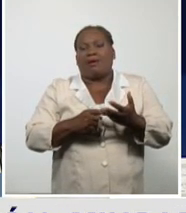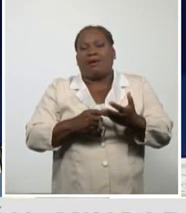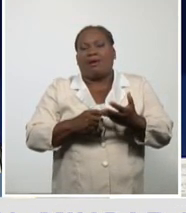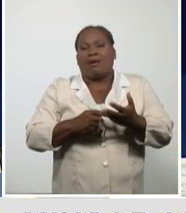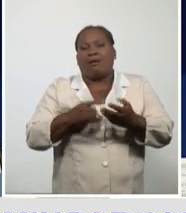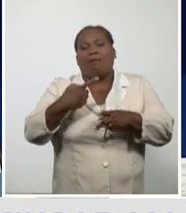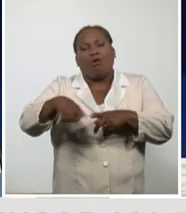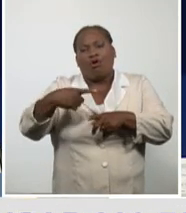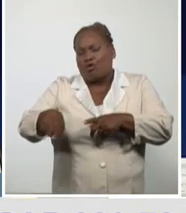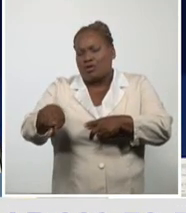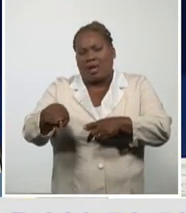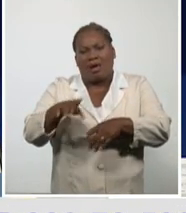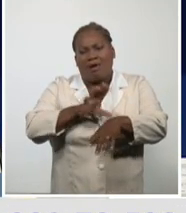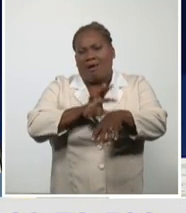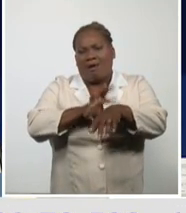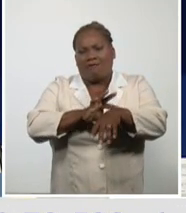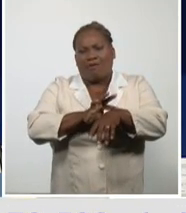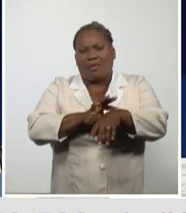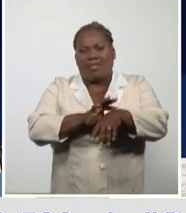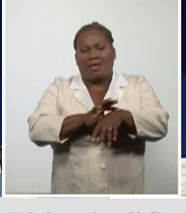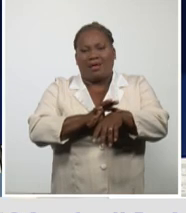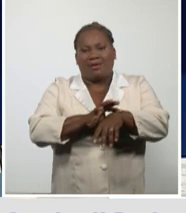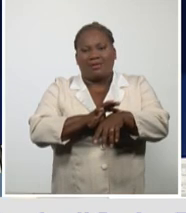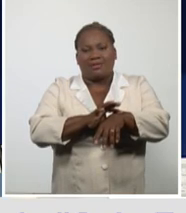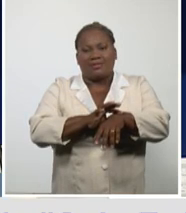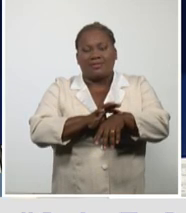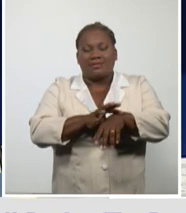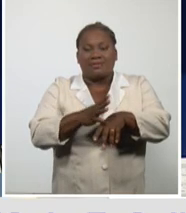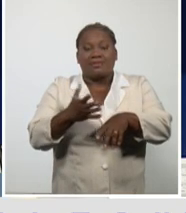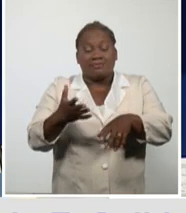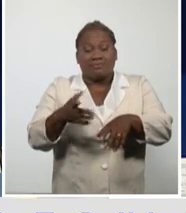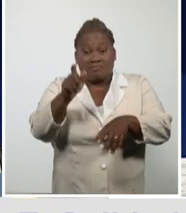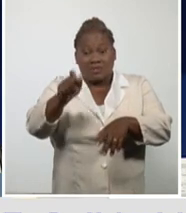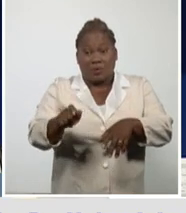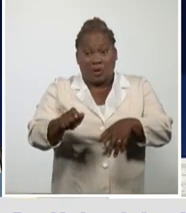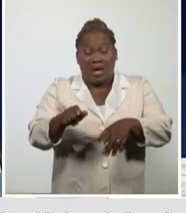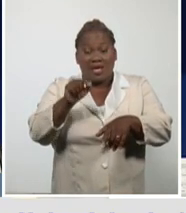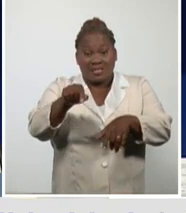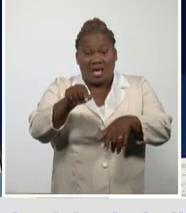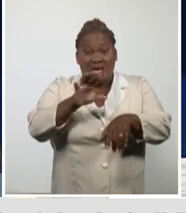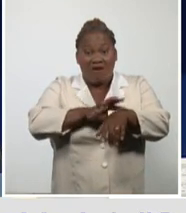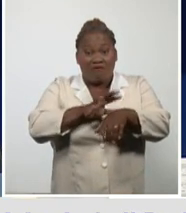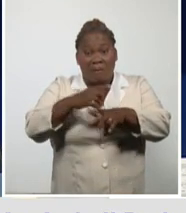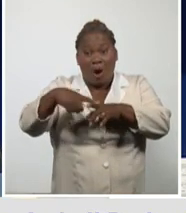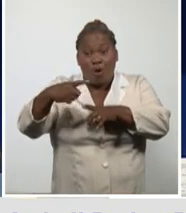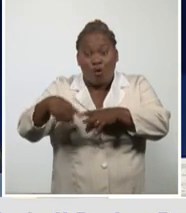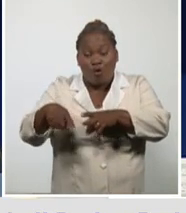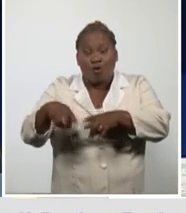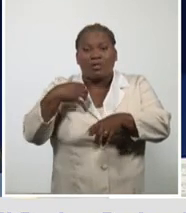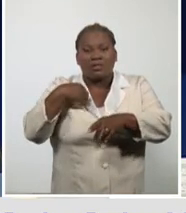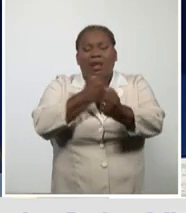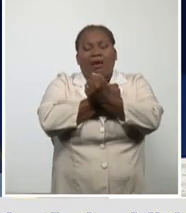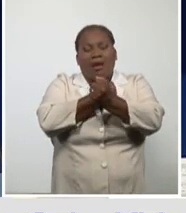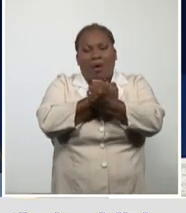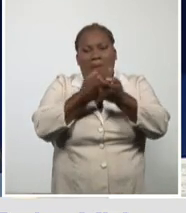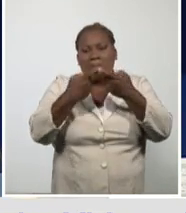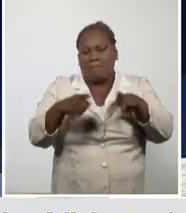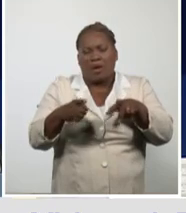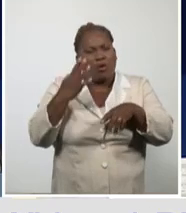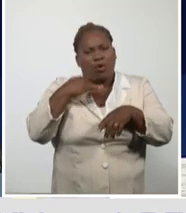diferentes enfermedades. Esas tienen un mayor riesgo, pero no se identifica